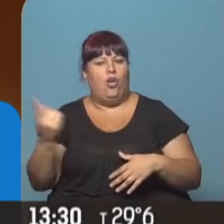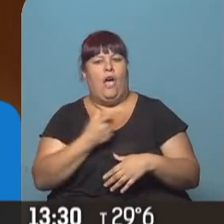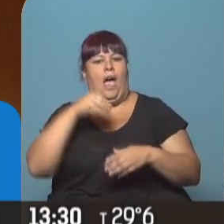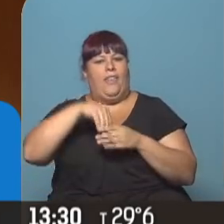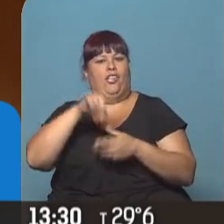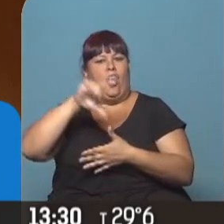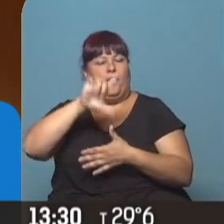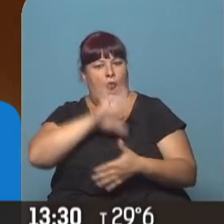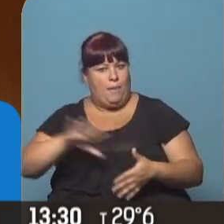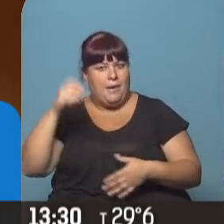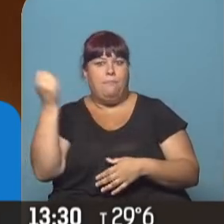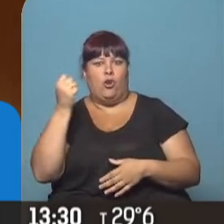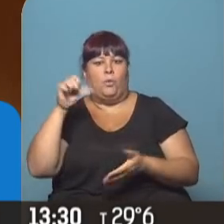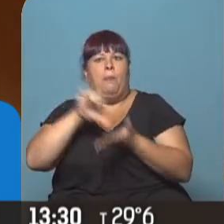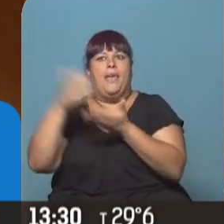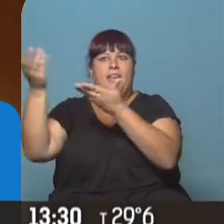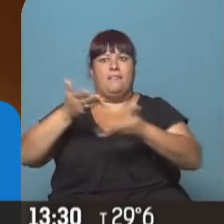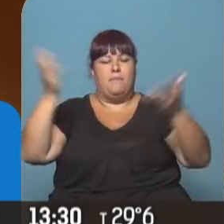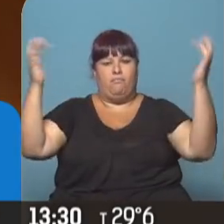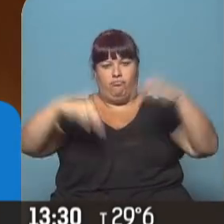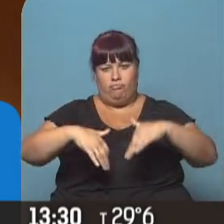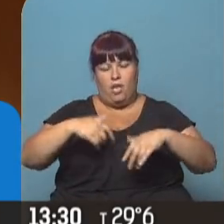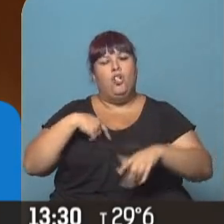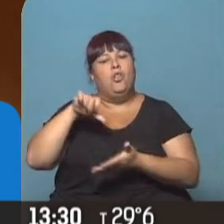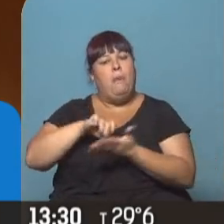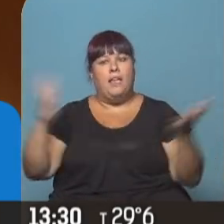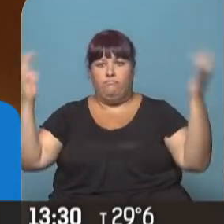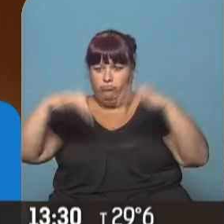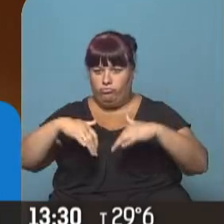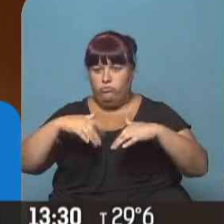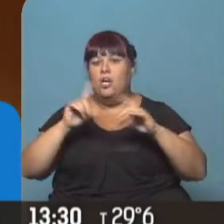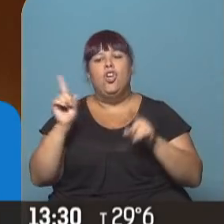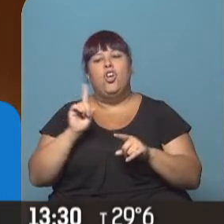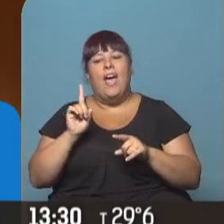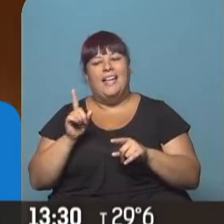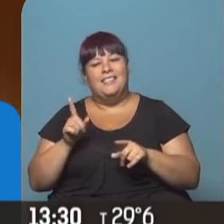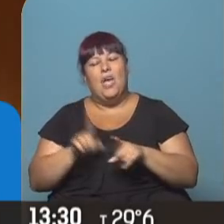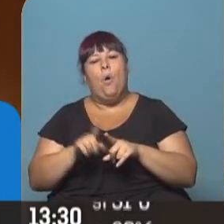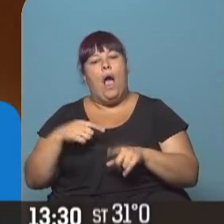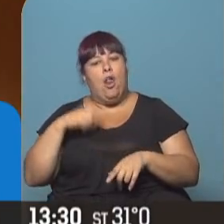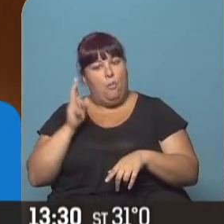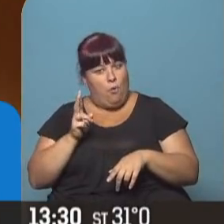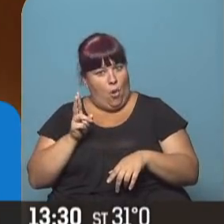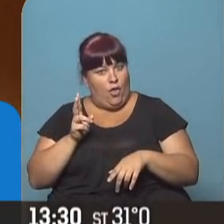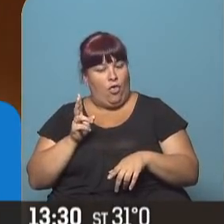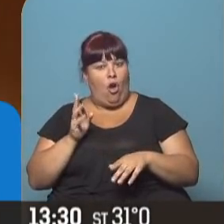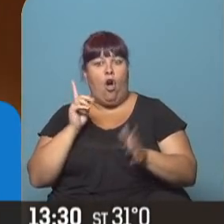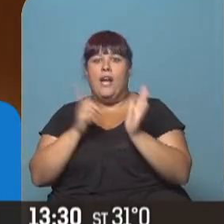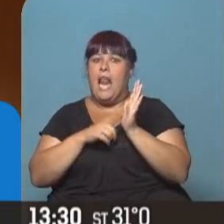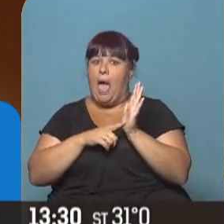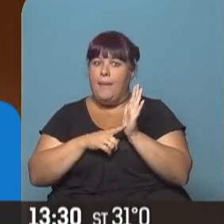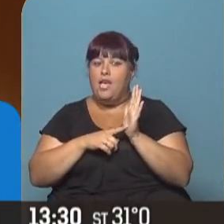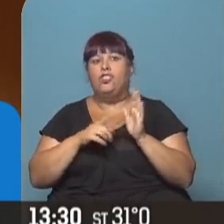de Latinoamérica como país receptor. Nosotros somos un país receptor. Esto no significa que no podamos poner reglas